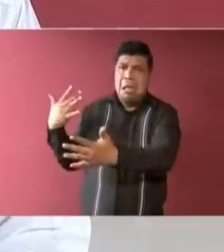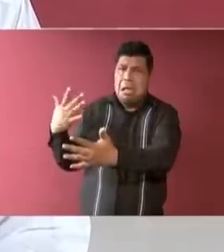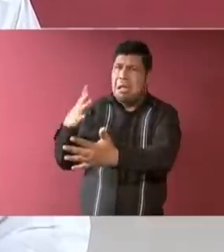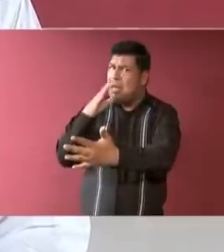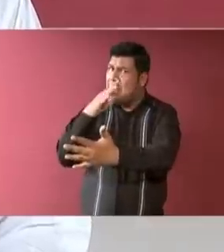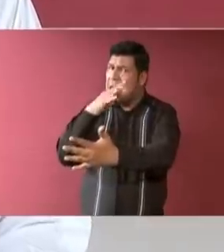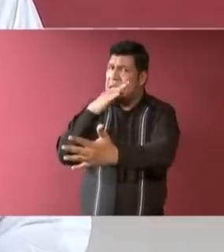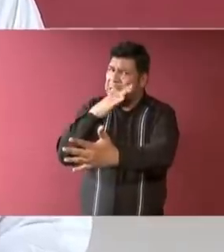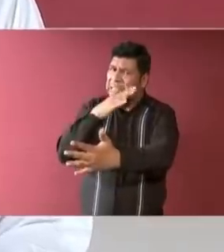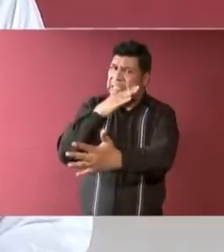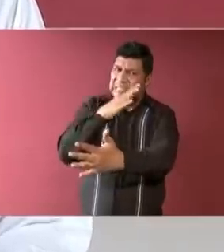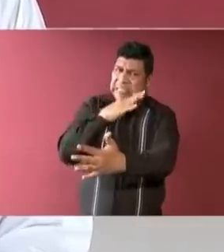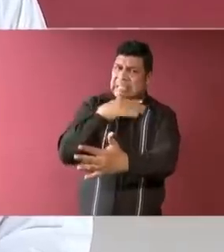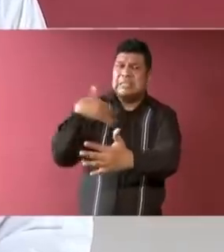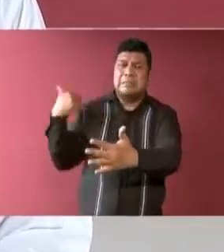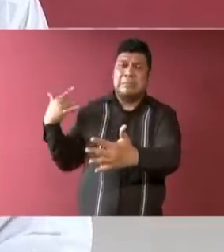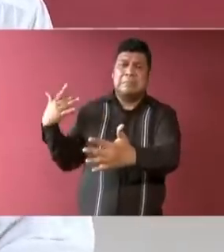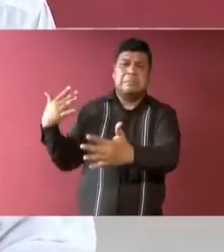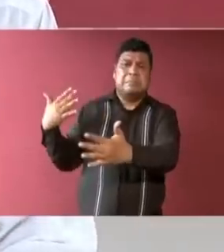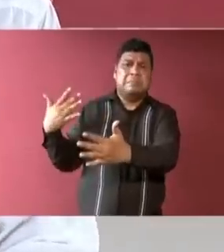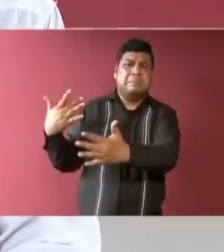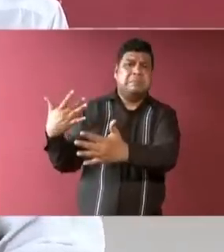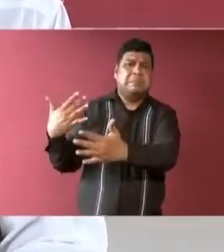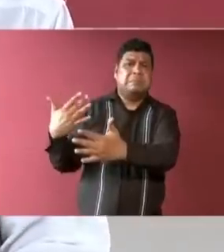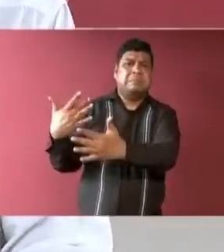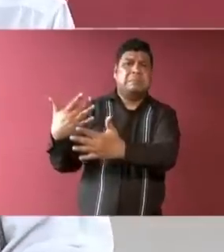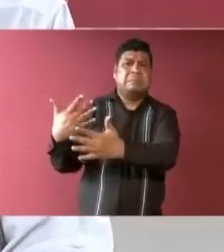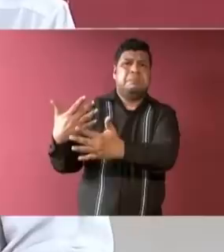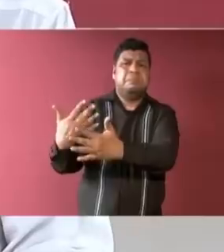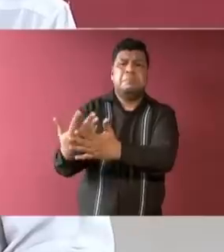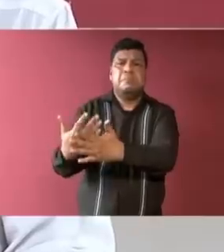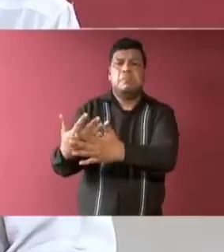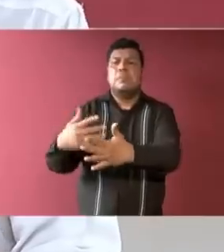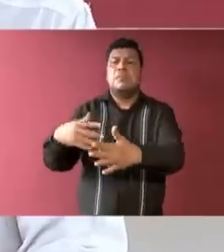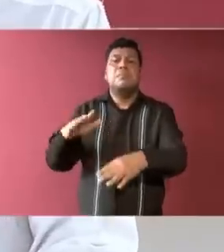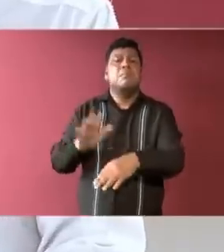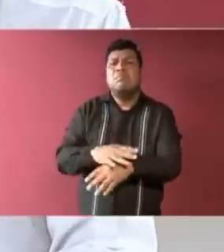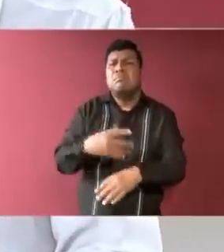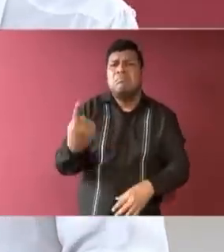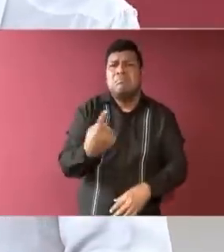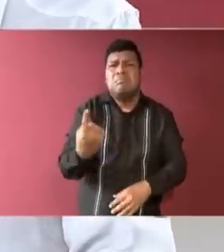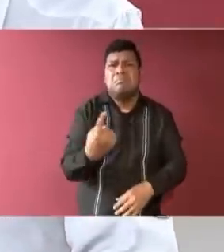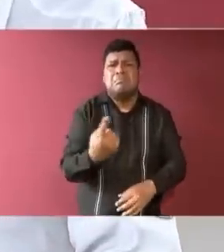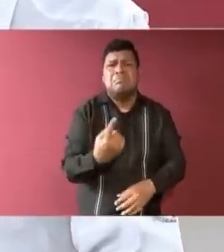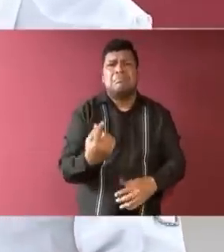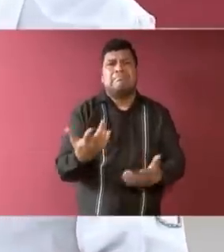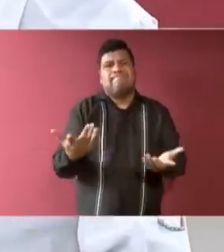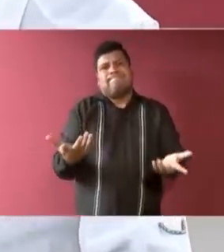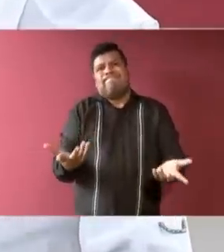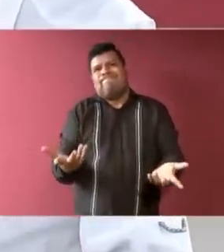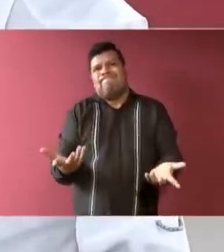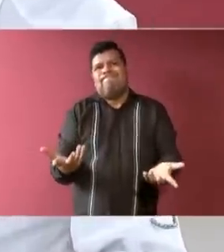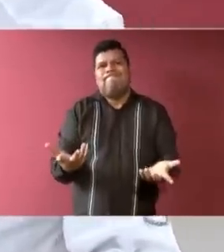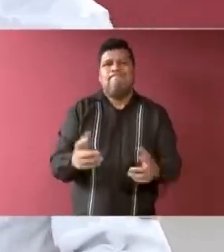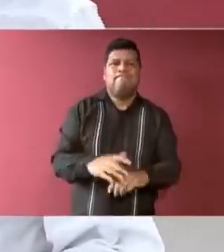concluir la obra porque existe esta